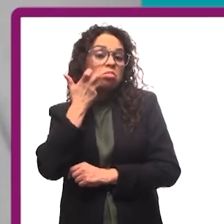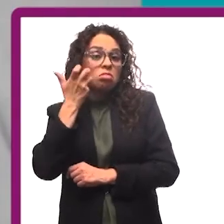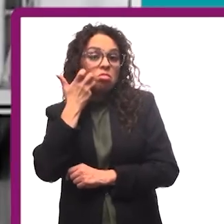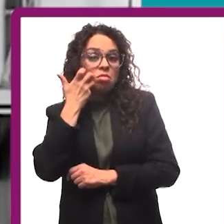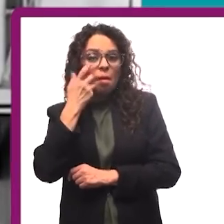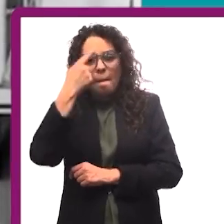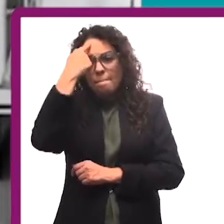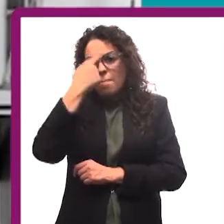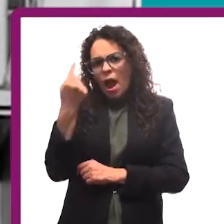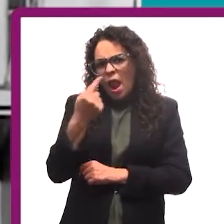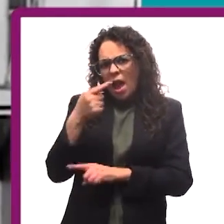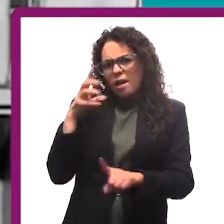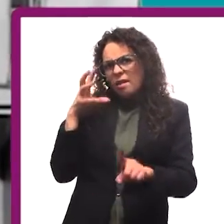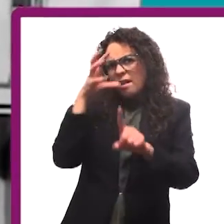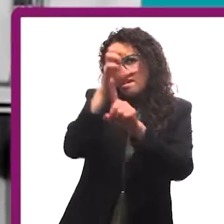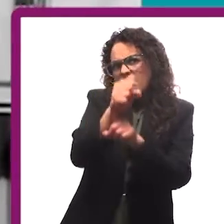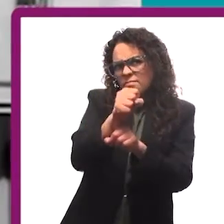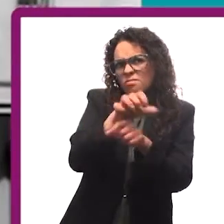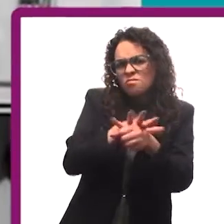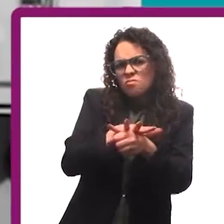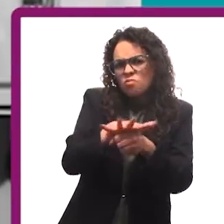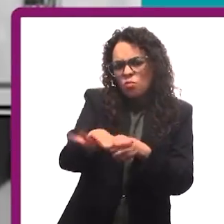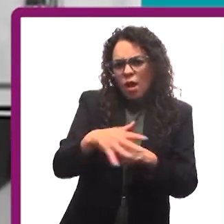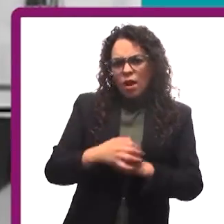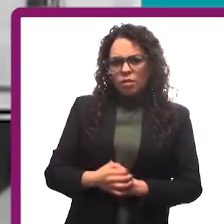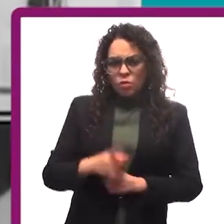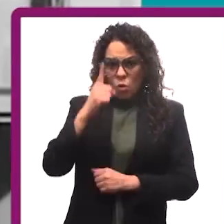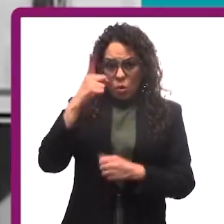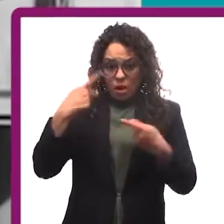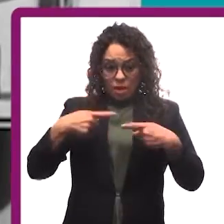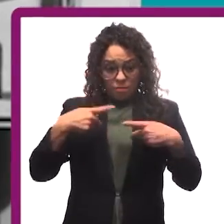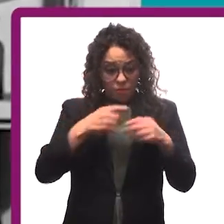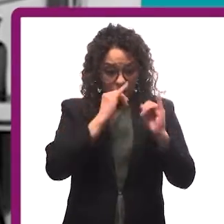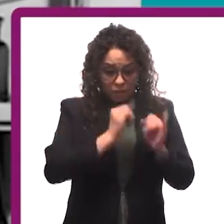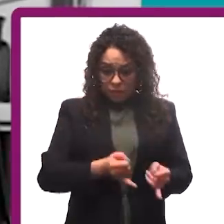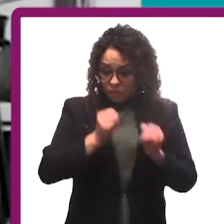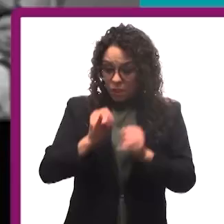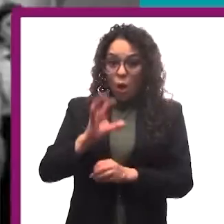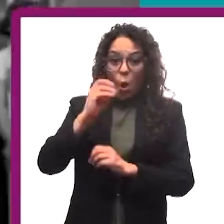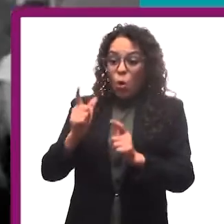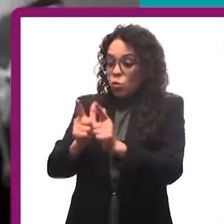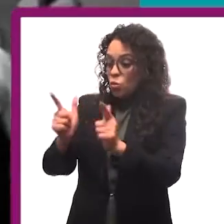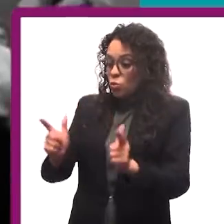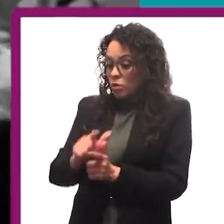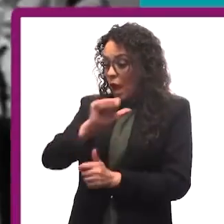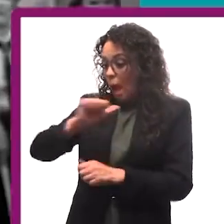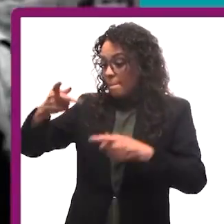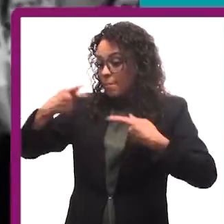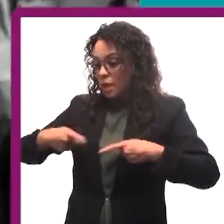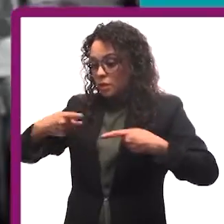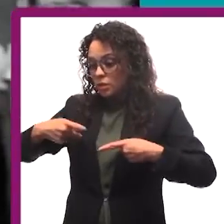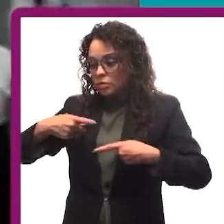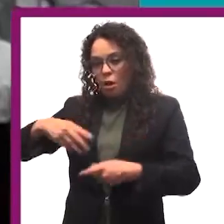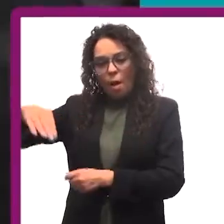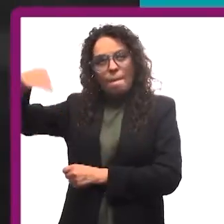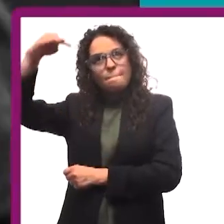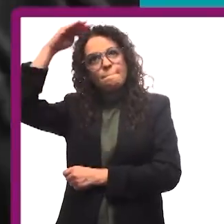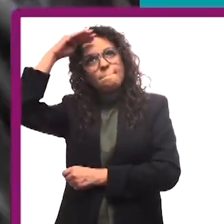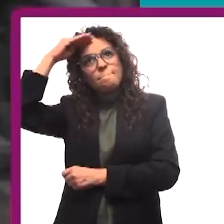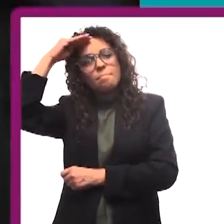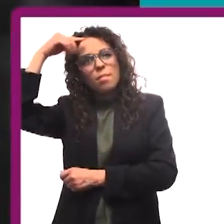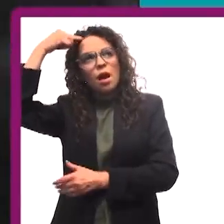el único objetivo de que un individuo o un grupo de individuos piensen, crean